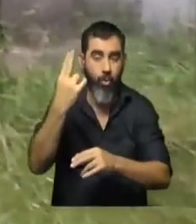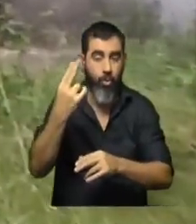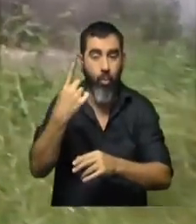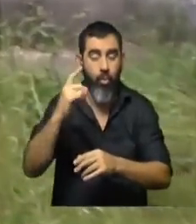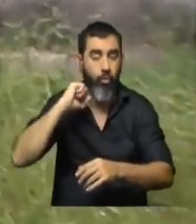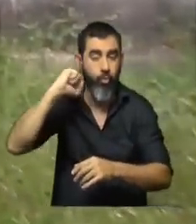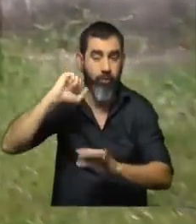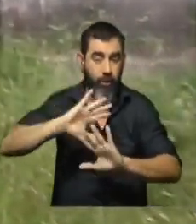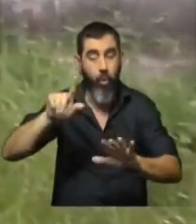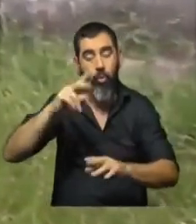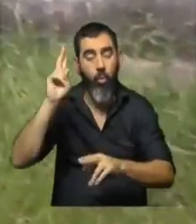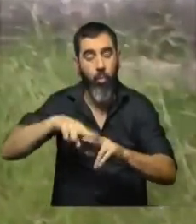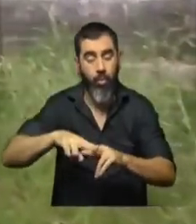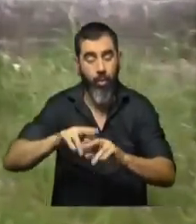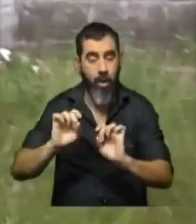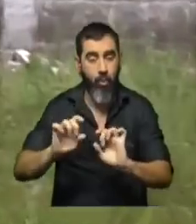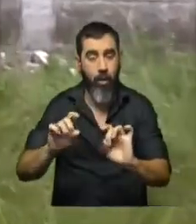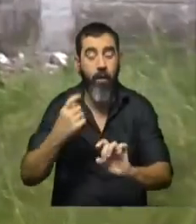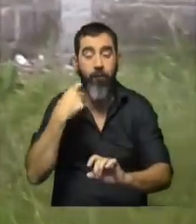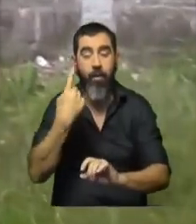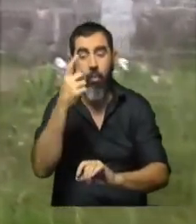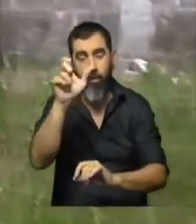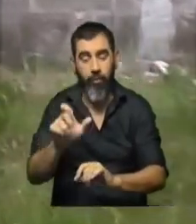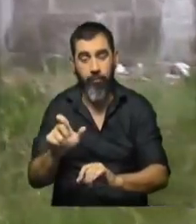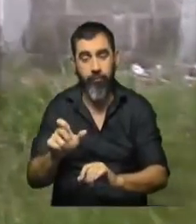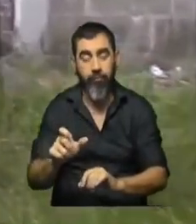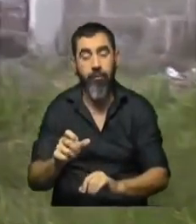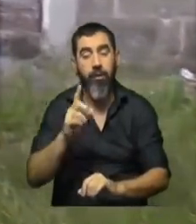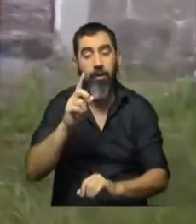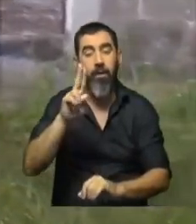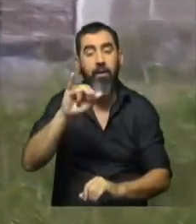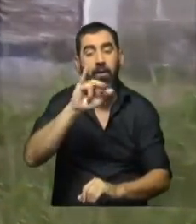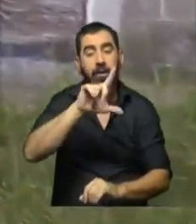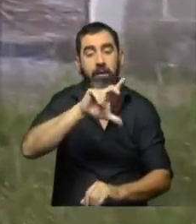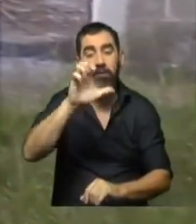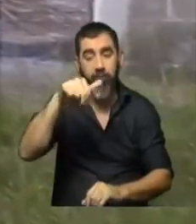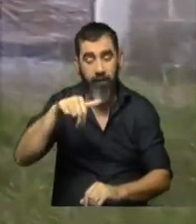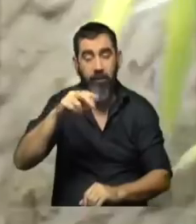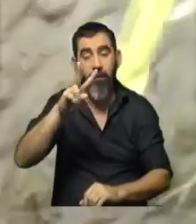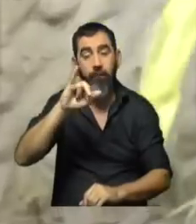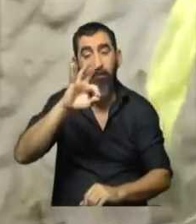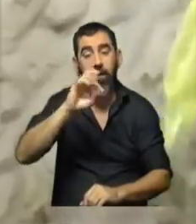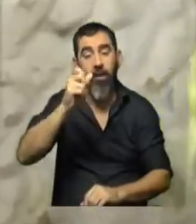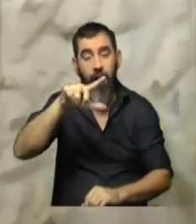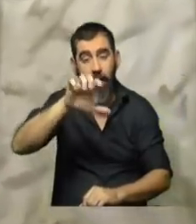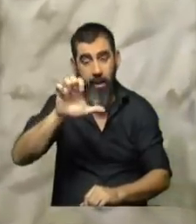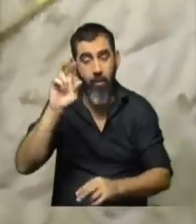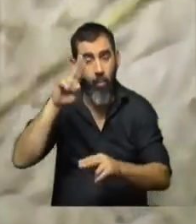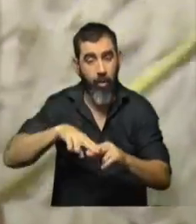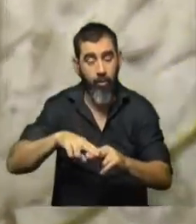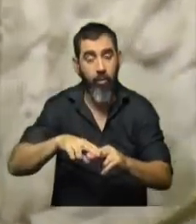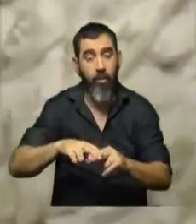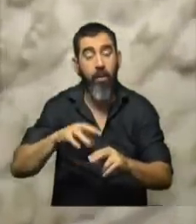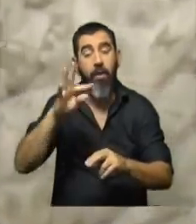quitó la vida y otro falleció recientemente. Queda solo Estamos uno. Hablando de Hugo Guillén, Winston Vitale, que fallecieron, y